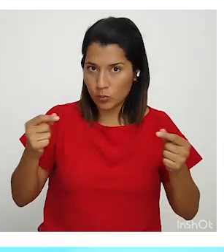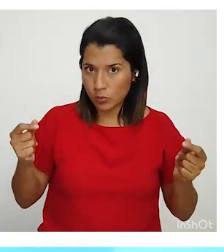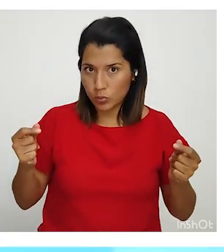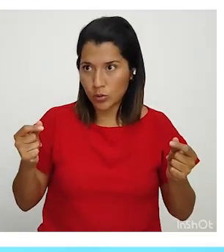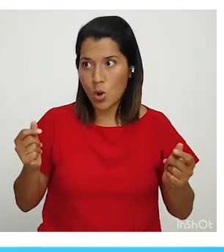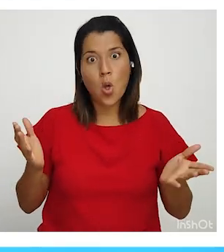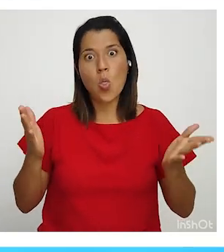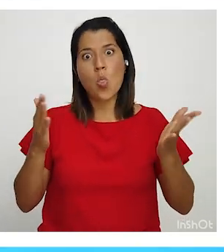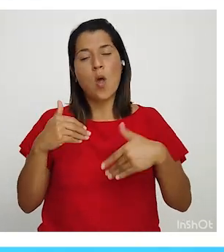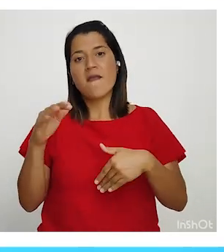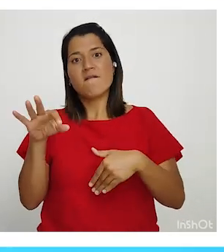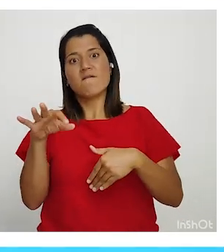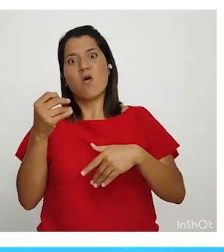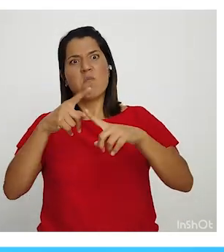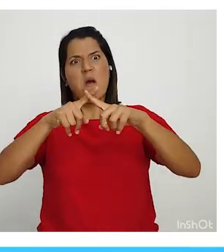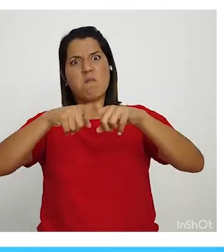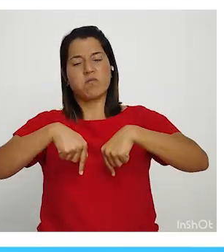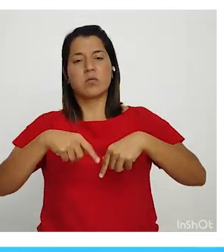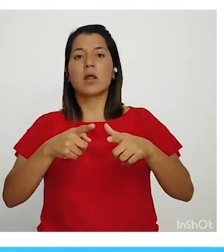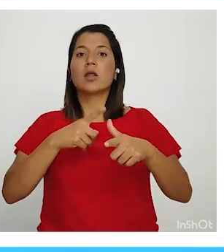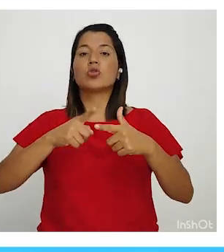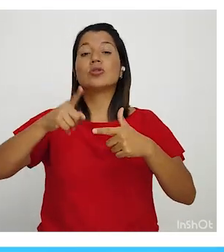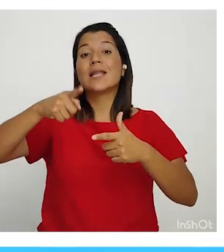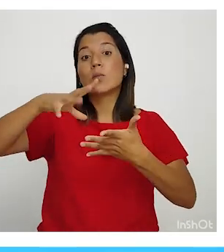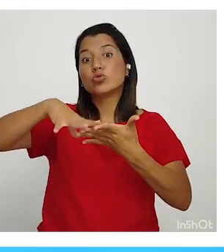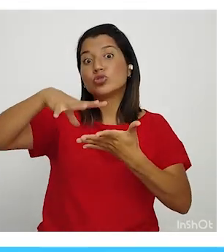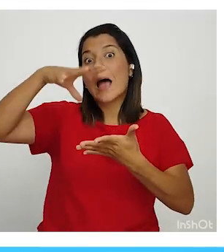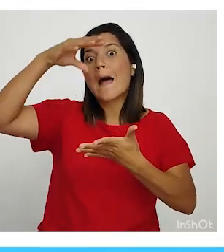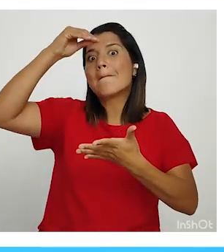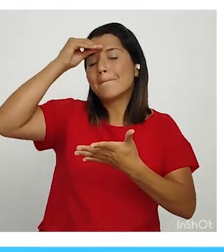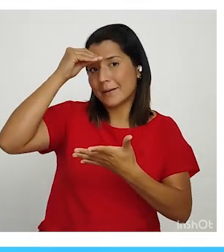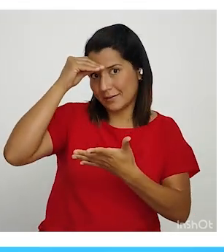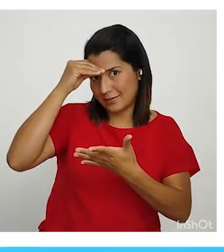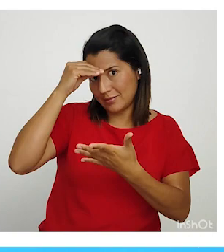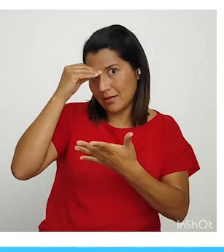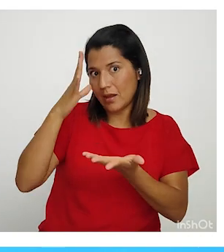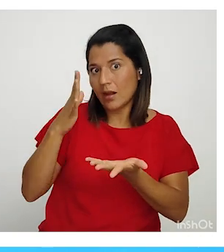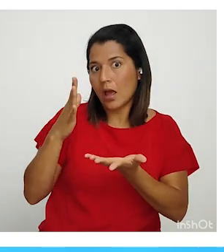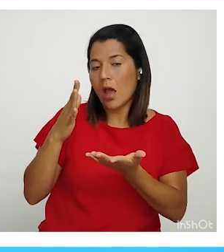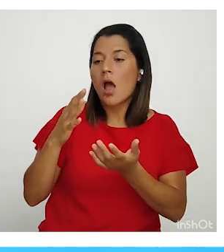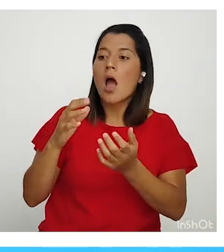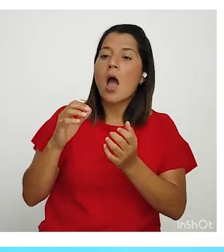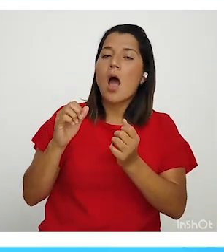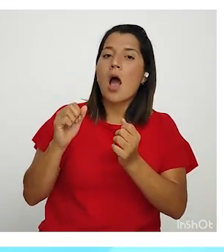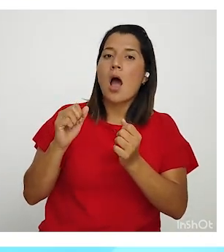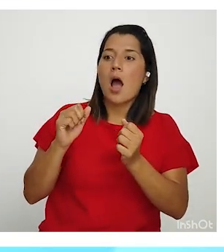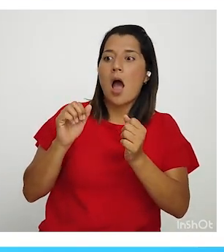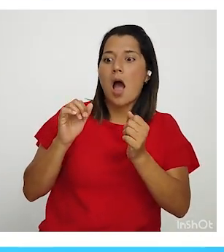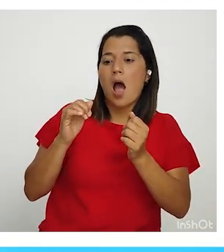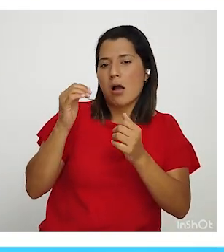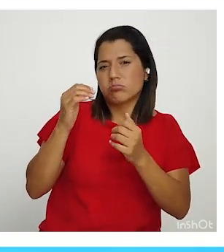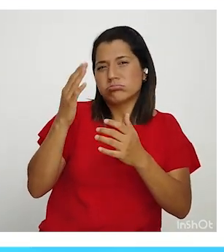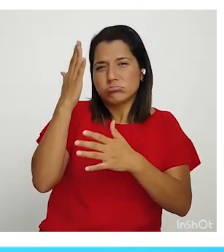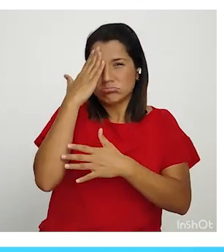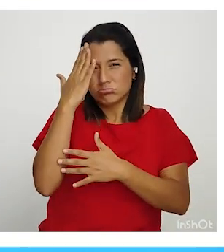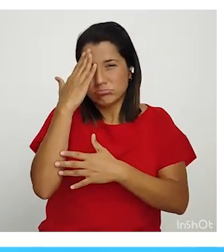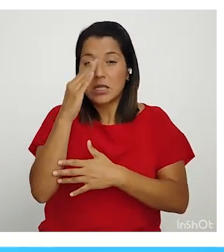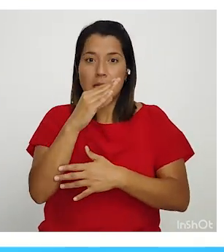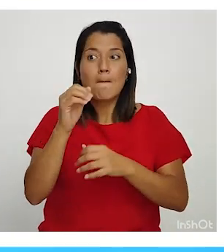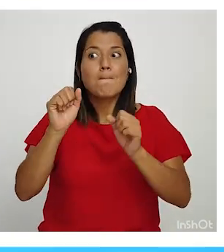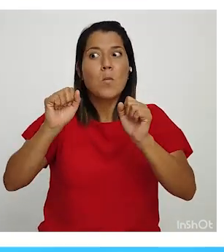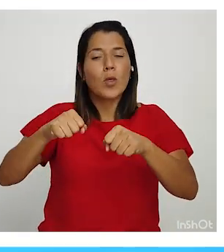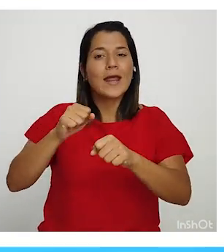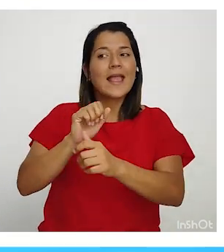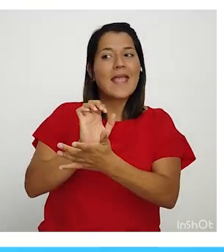que aprender a convivir y a prevenirla. Entonces yo creo que doctora, sería importante iniciar con eso. Tal vez muchos